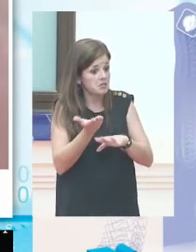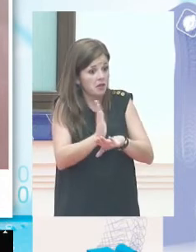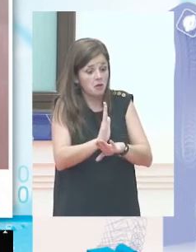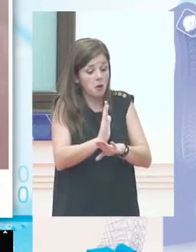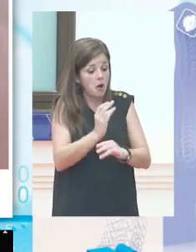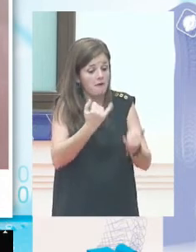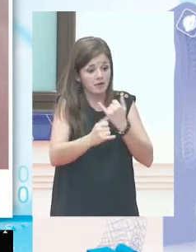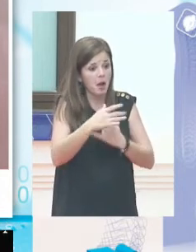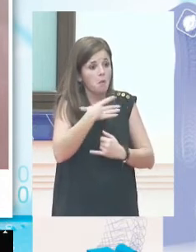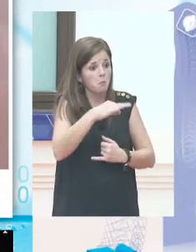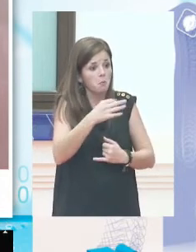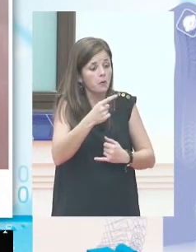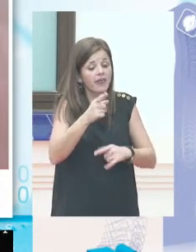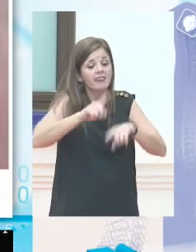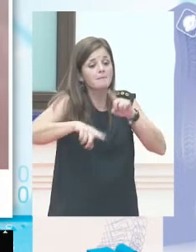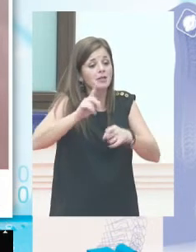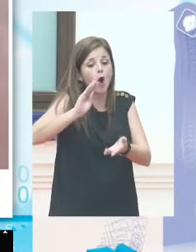oficina.